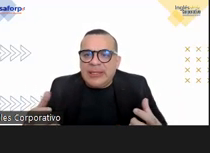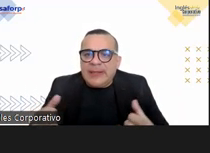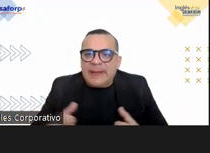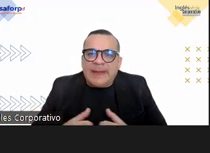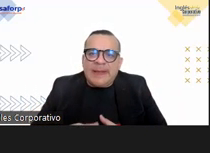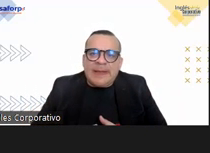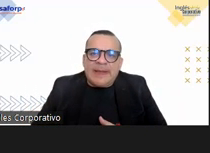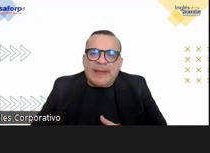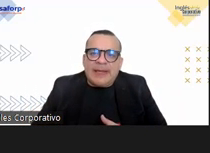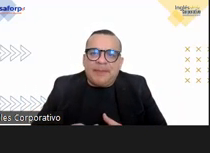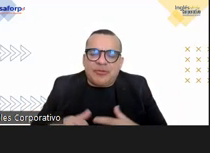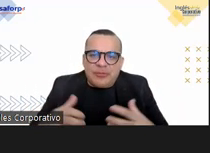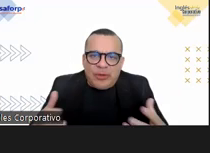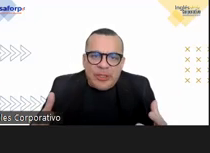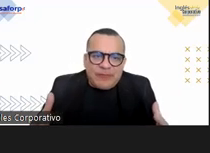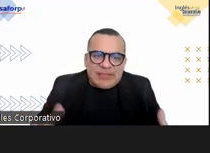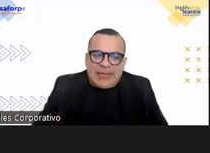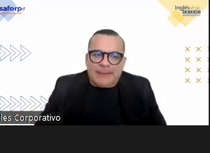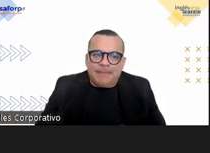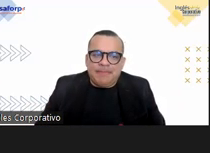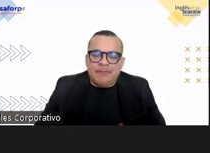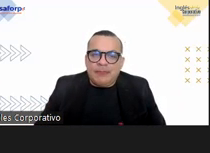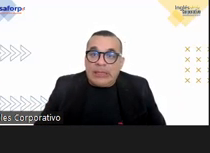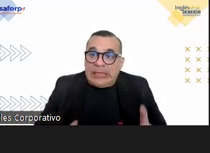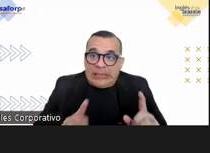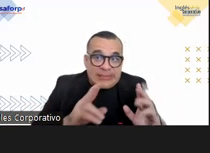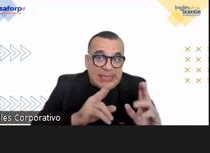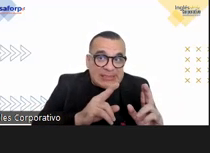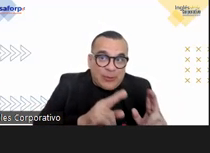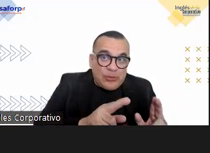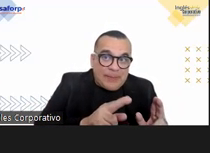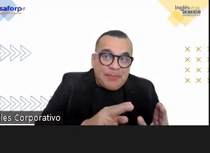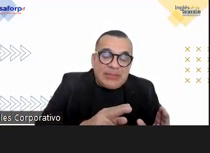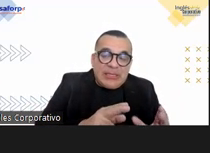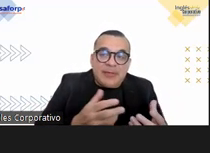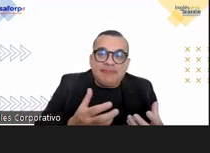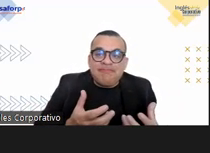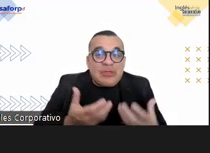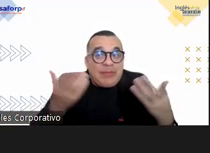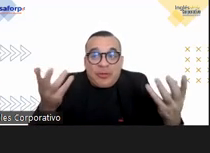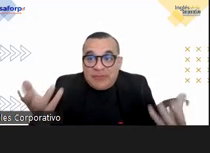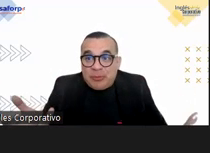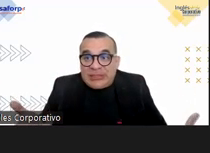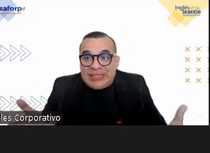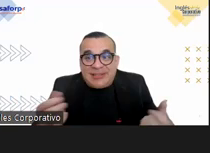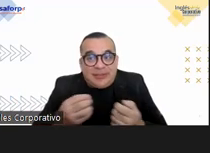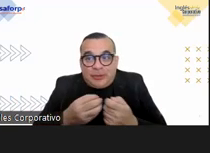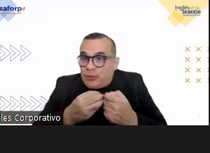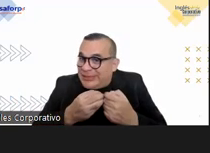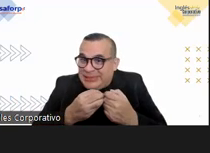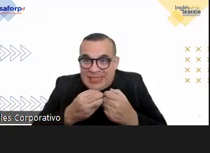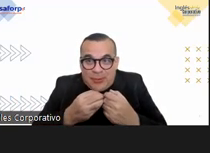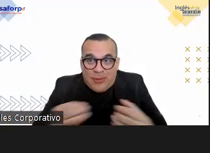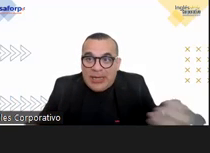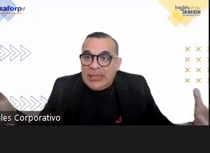durante el próximo año fiscal. La segunda perspectiva, no menos importante,